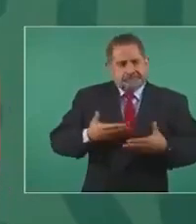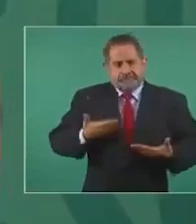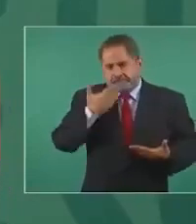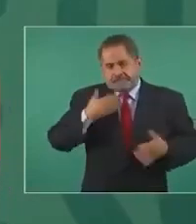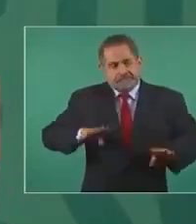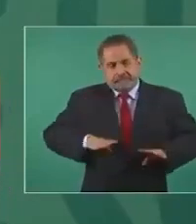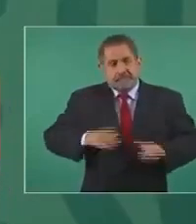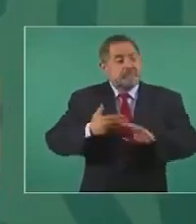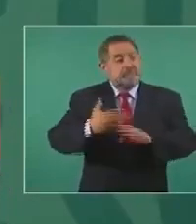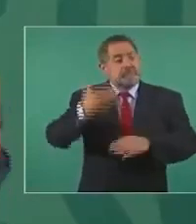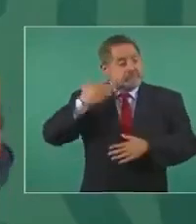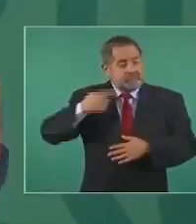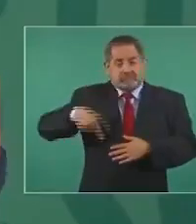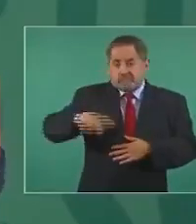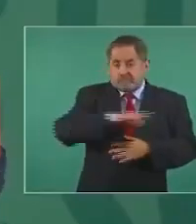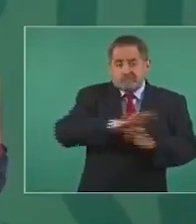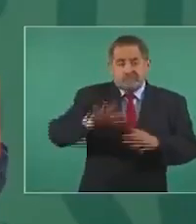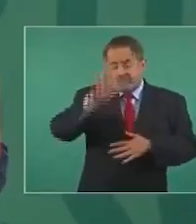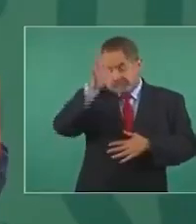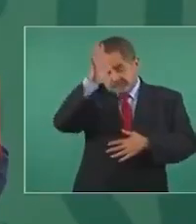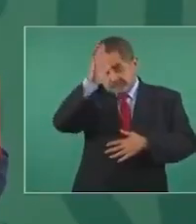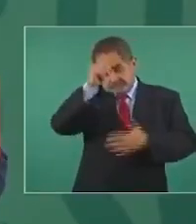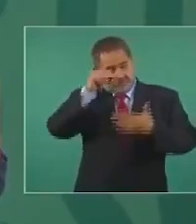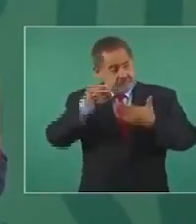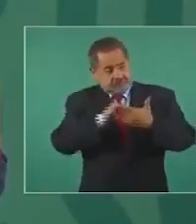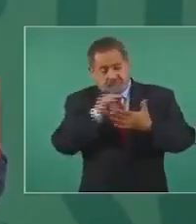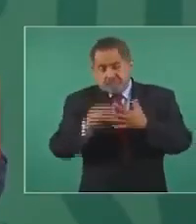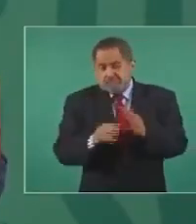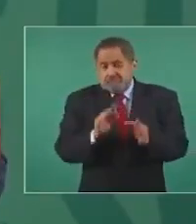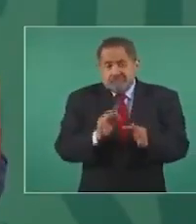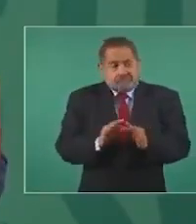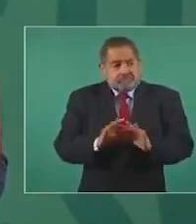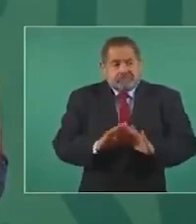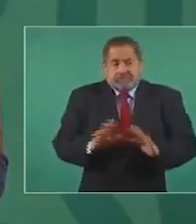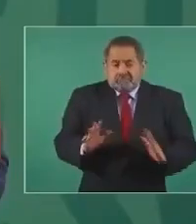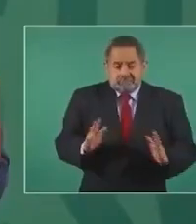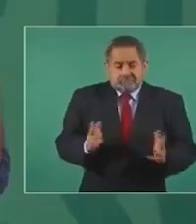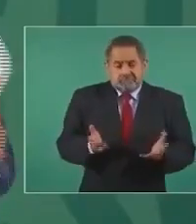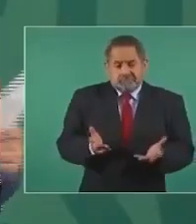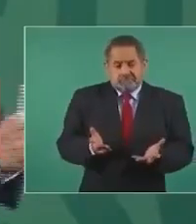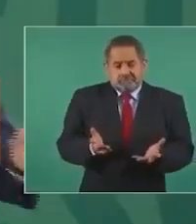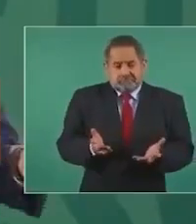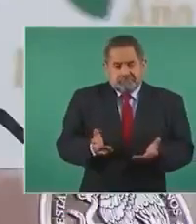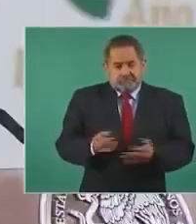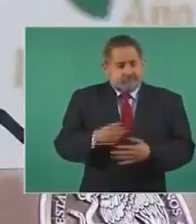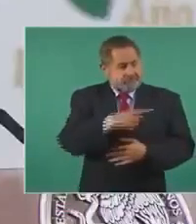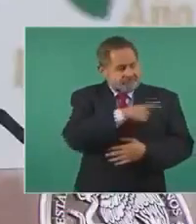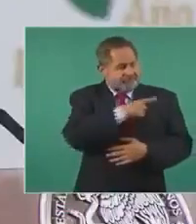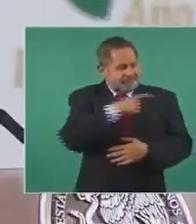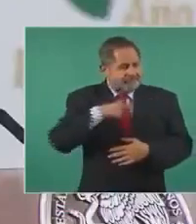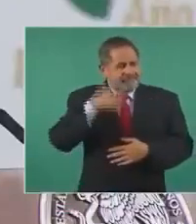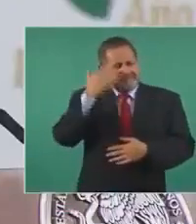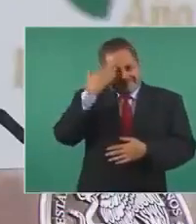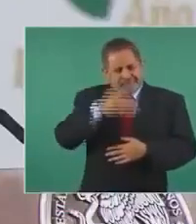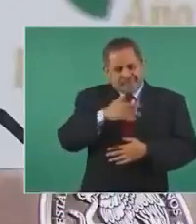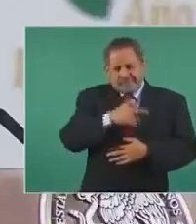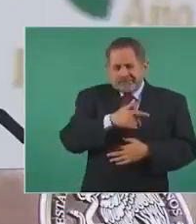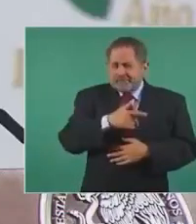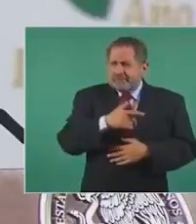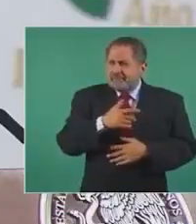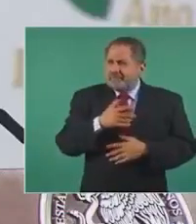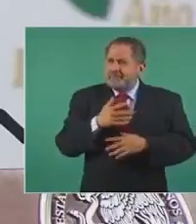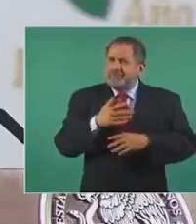de personas. Yo creo que hay un gran error. Lamentablemente, pues la